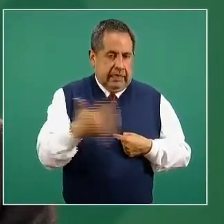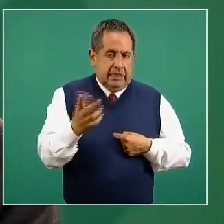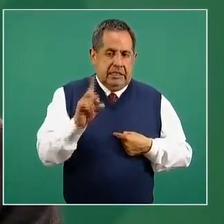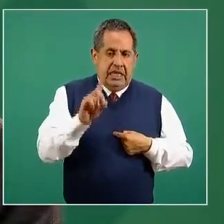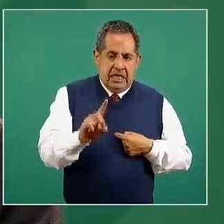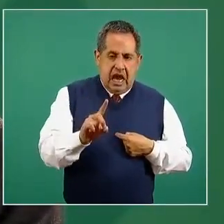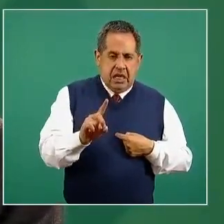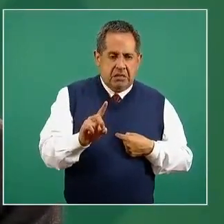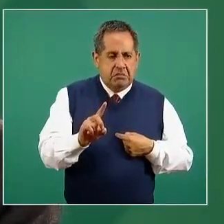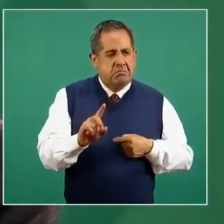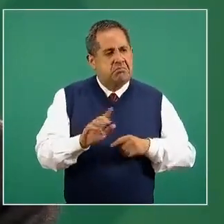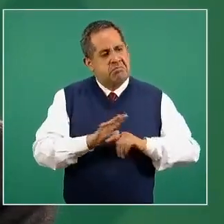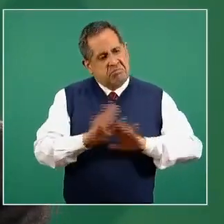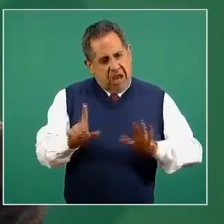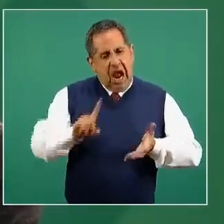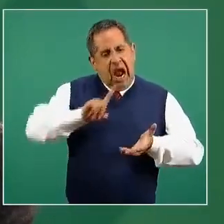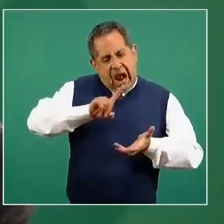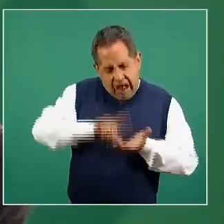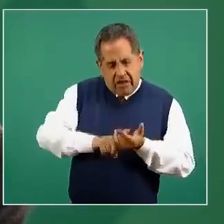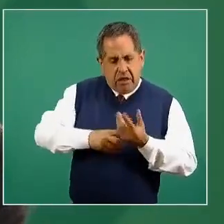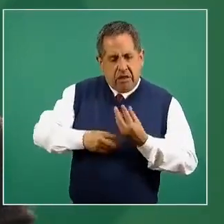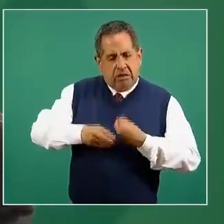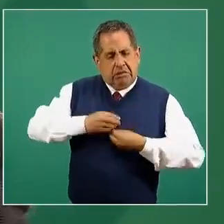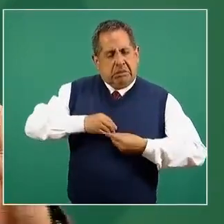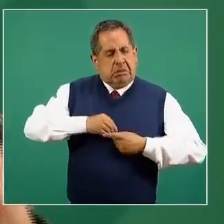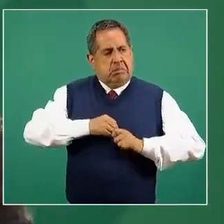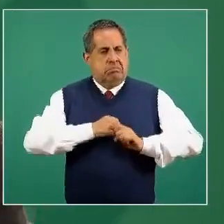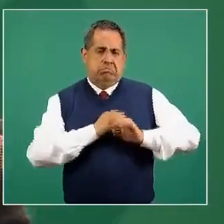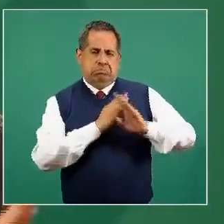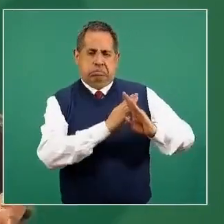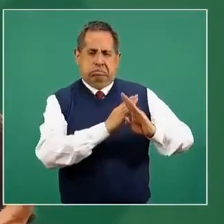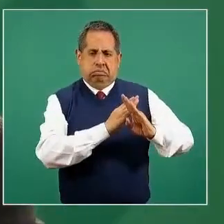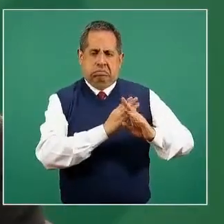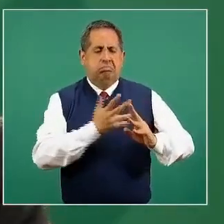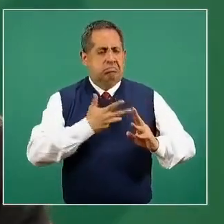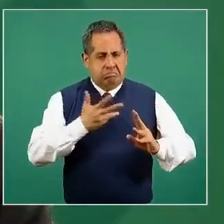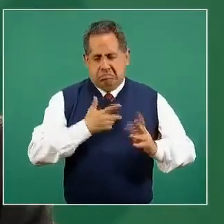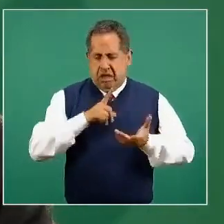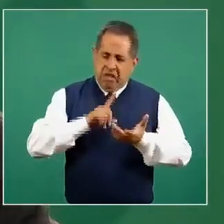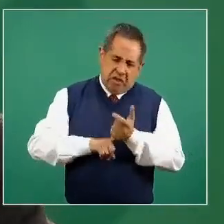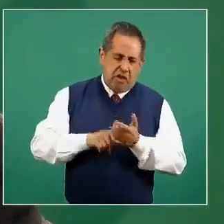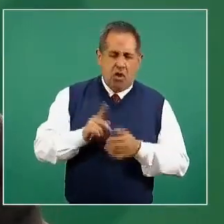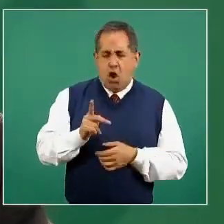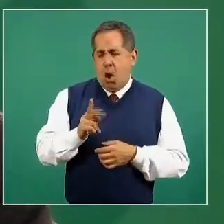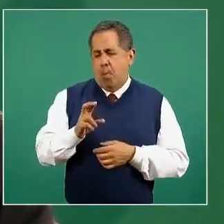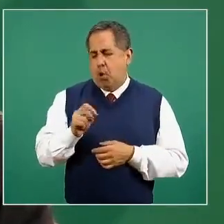días ya se considera que se alcanzan los niveles estables de proteínas